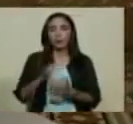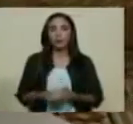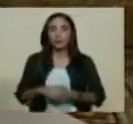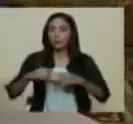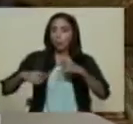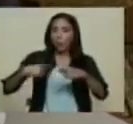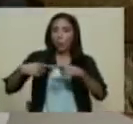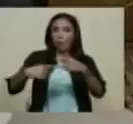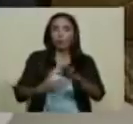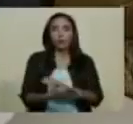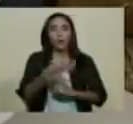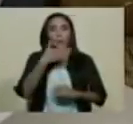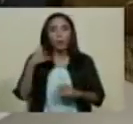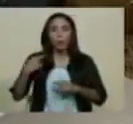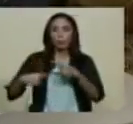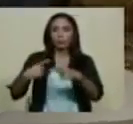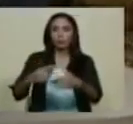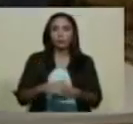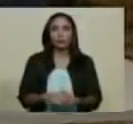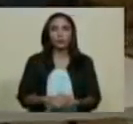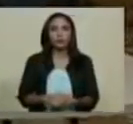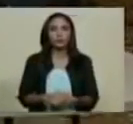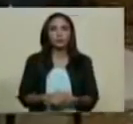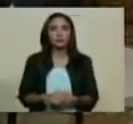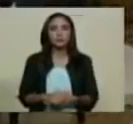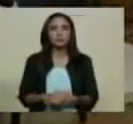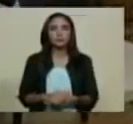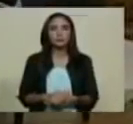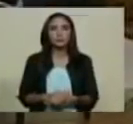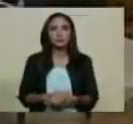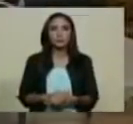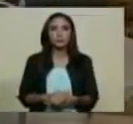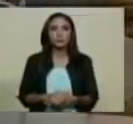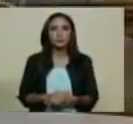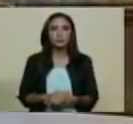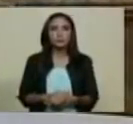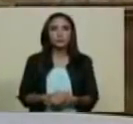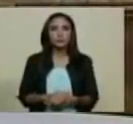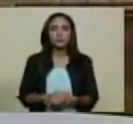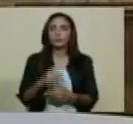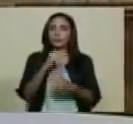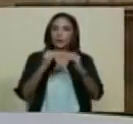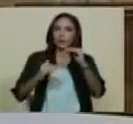días mejore, se supere, crezca